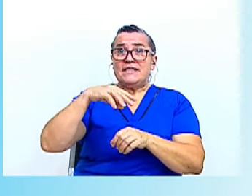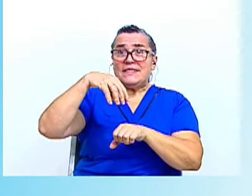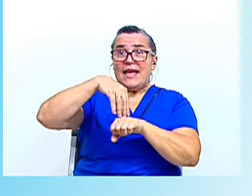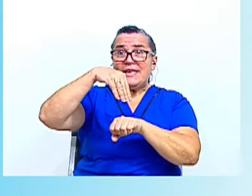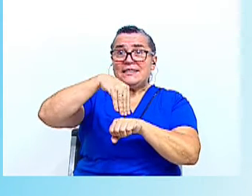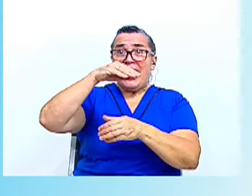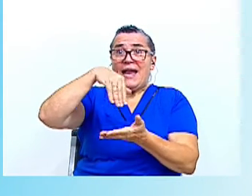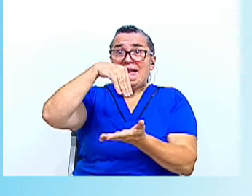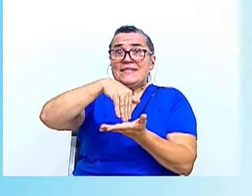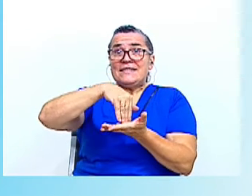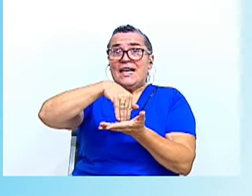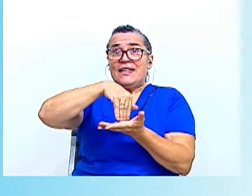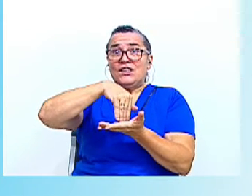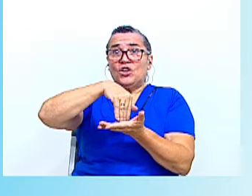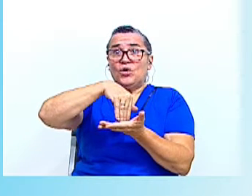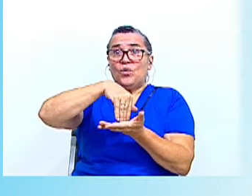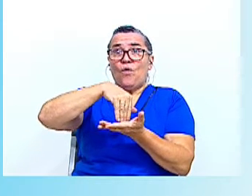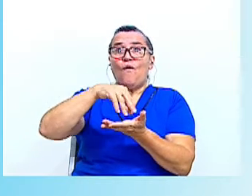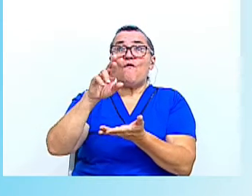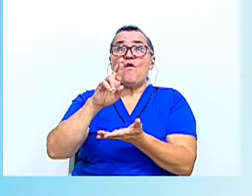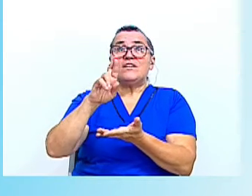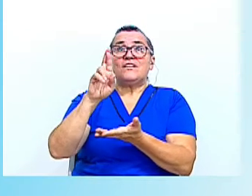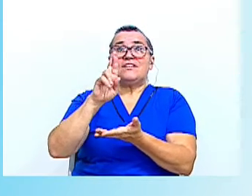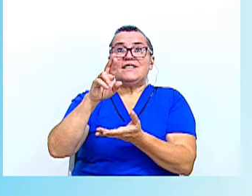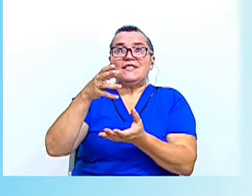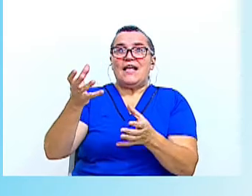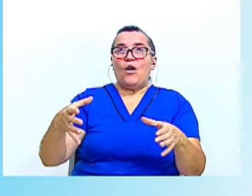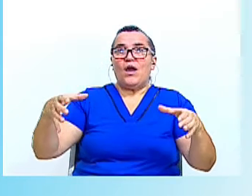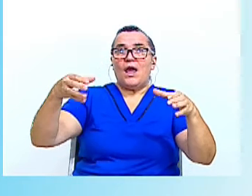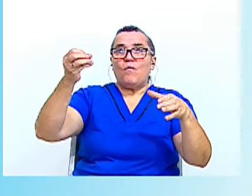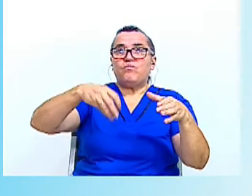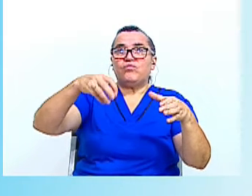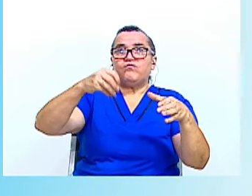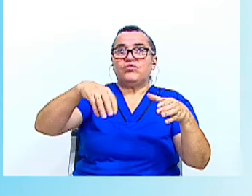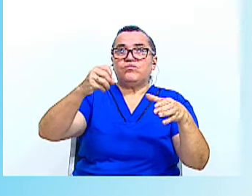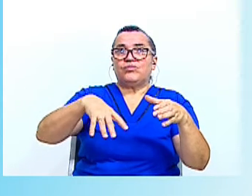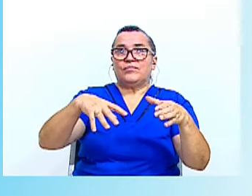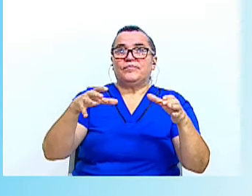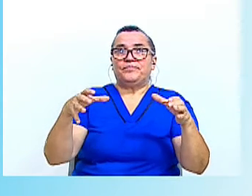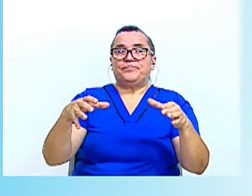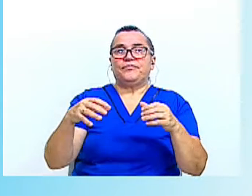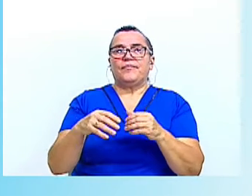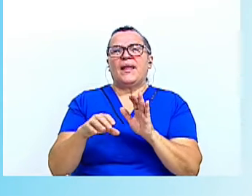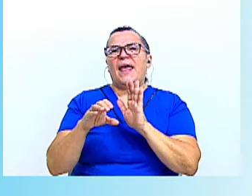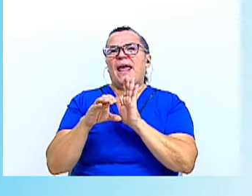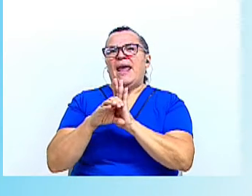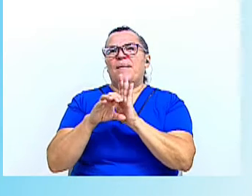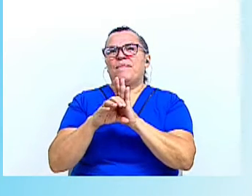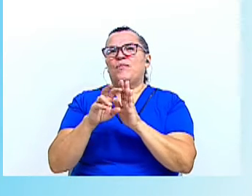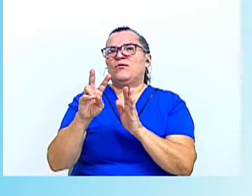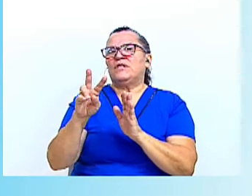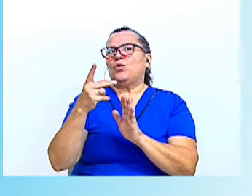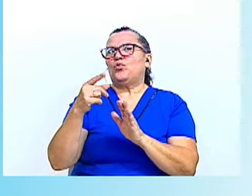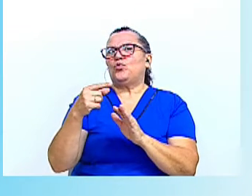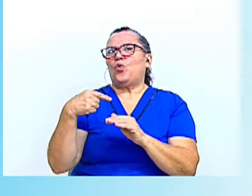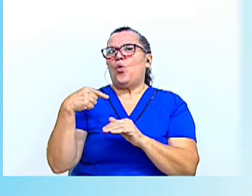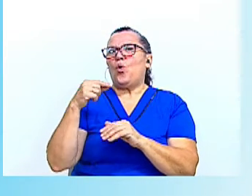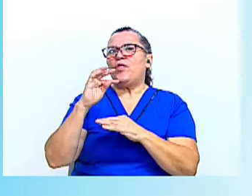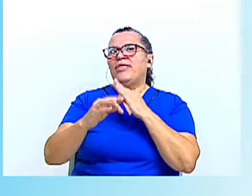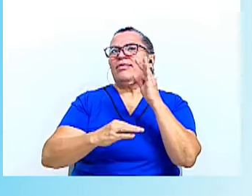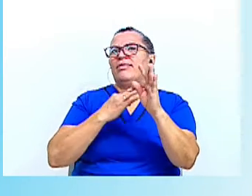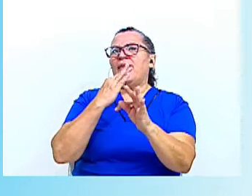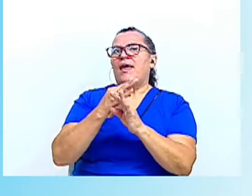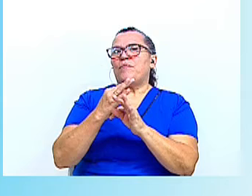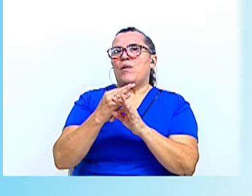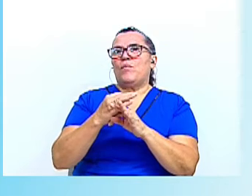que vayamos a depositar en su batea. Ejemplos de palancas de segundo género también pueden ser